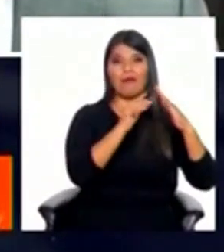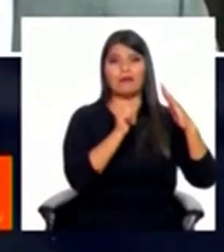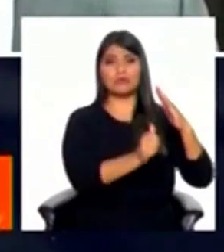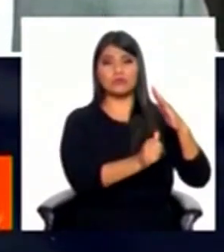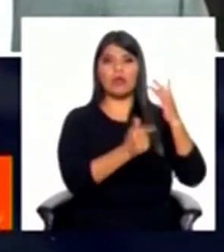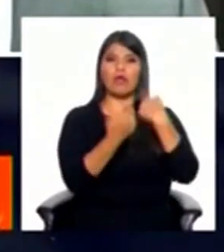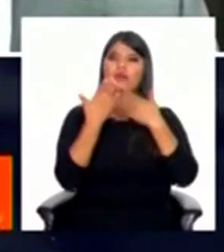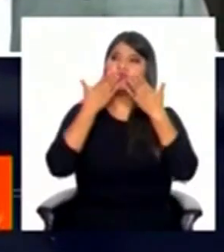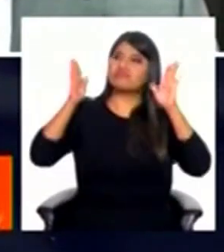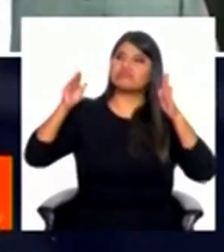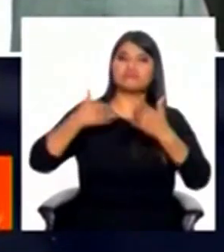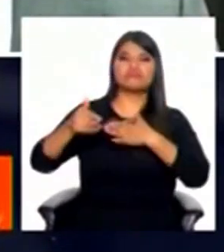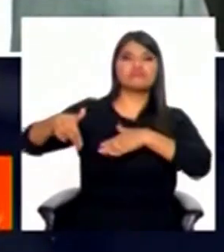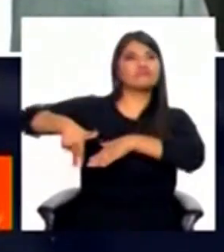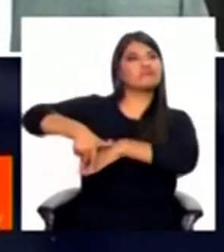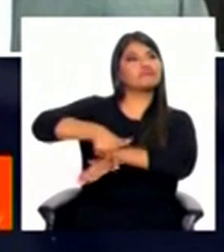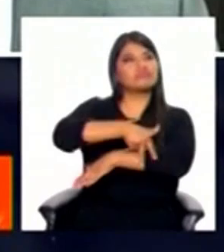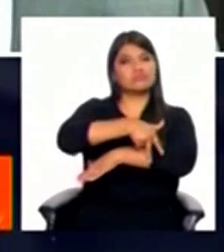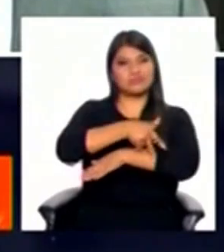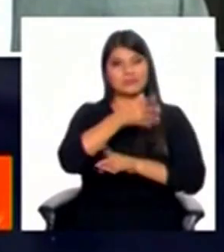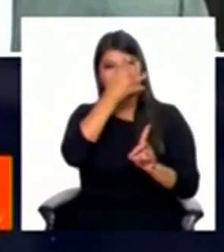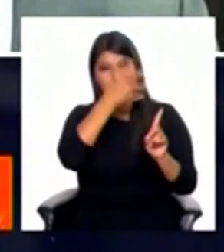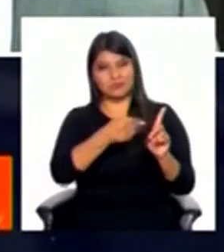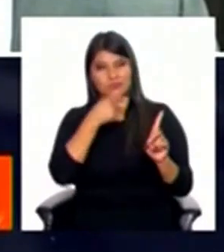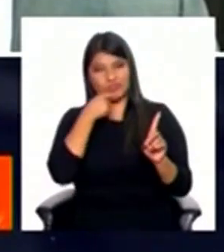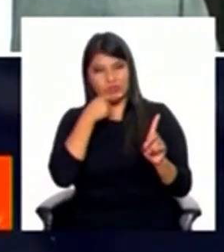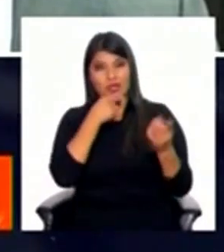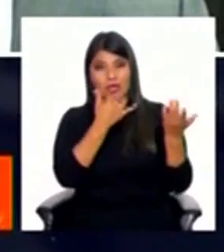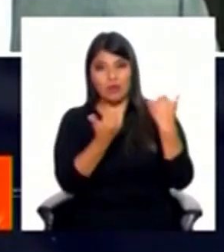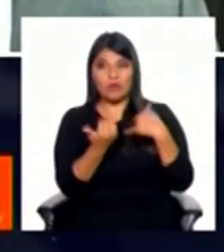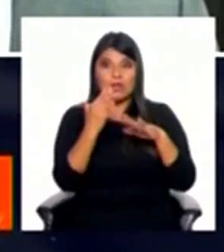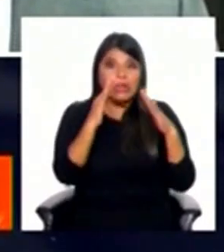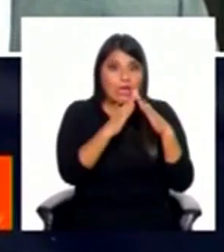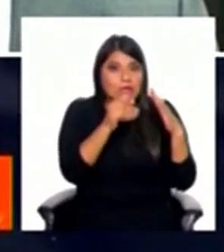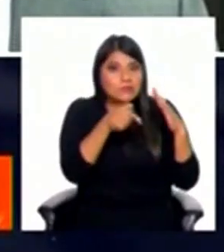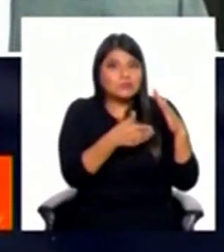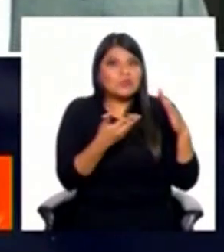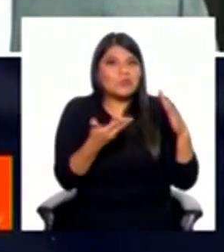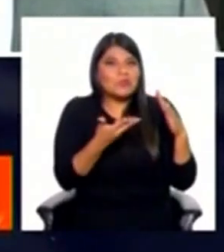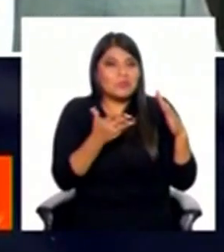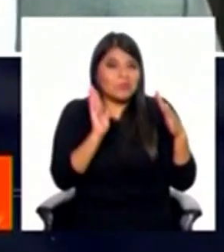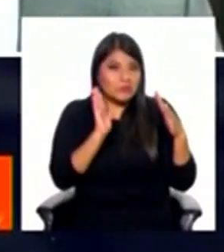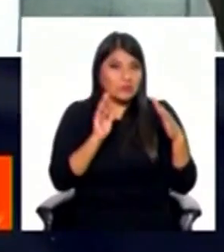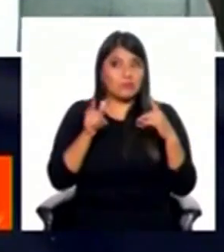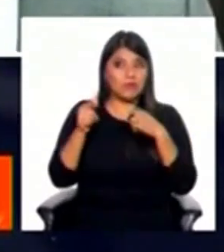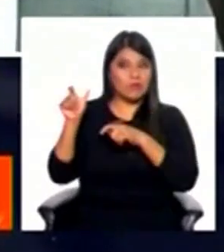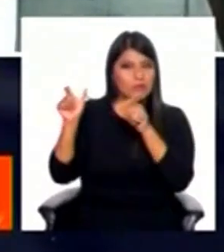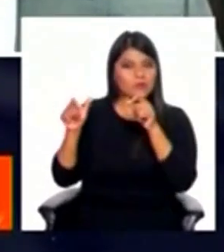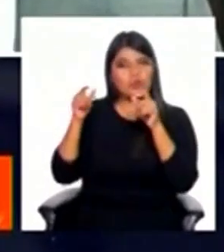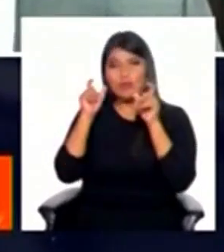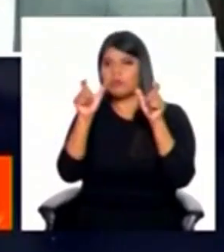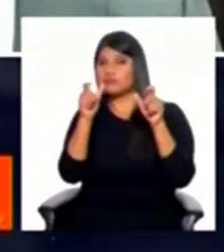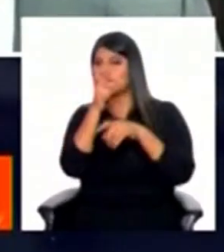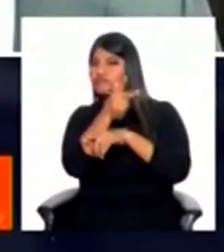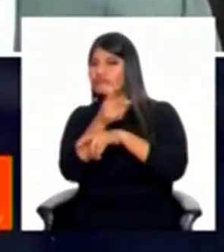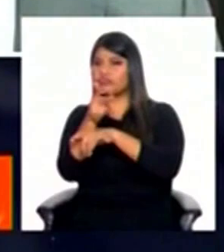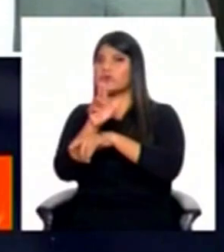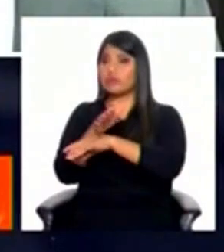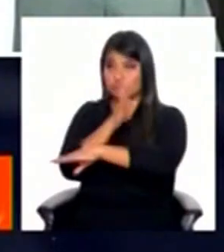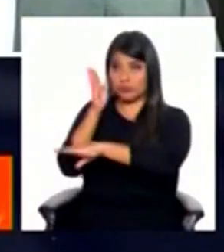en el que se encuentra esta pequeña. Pero por fortuna también la sociedad no fue indiferente a este suceso y